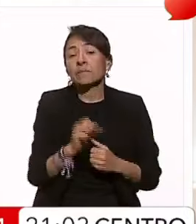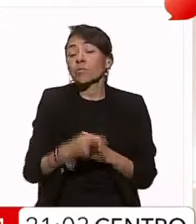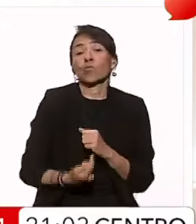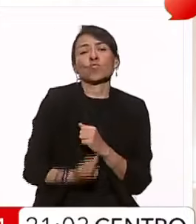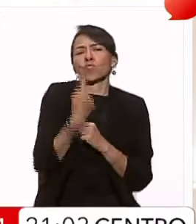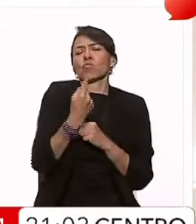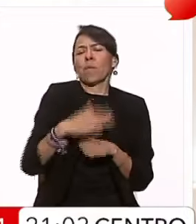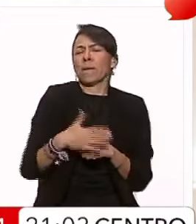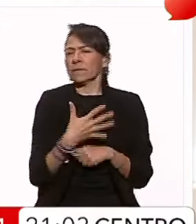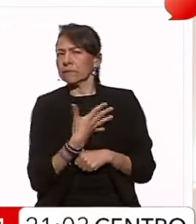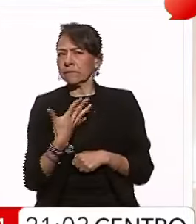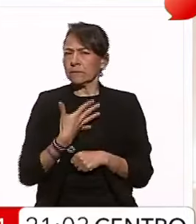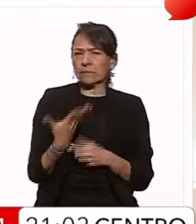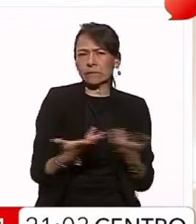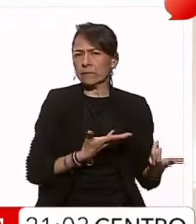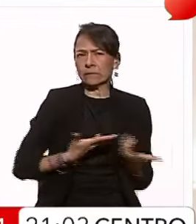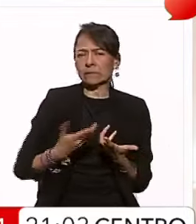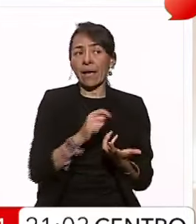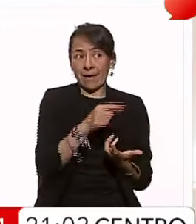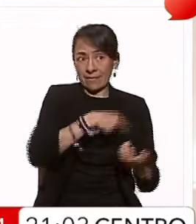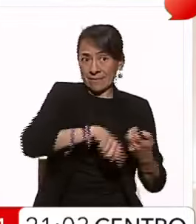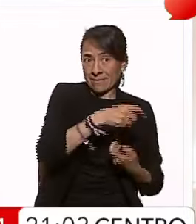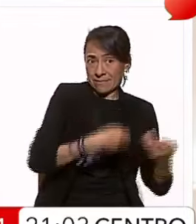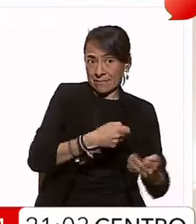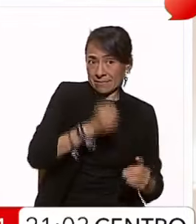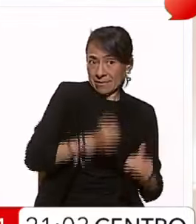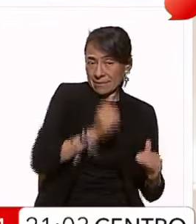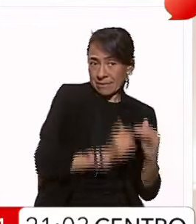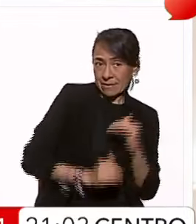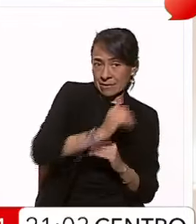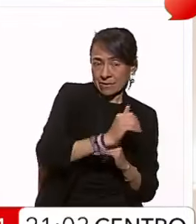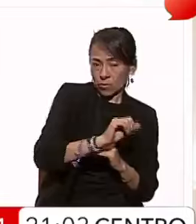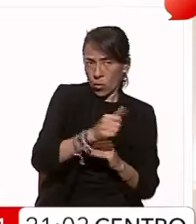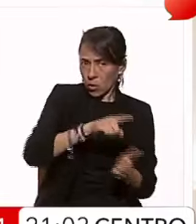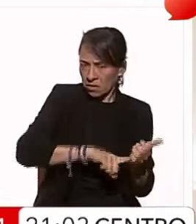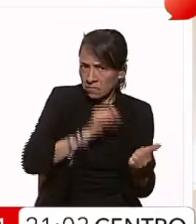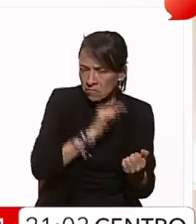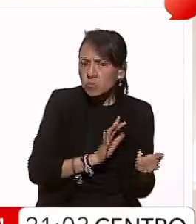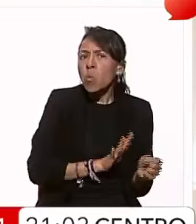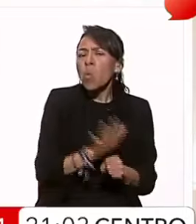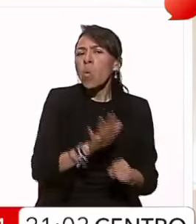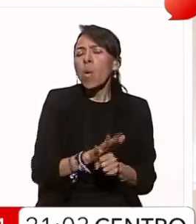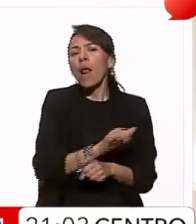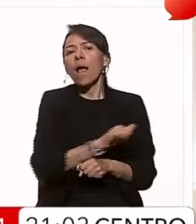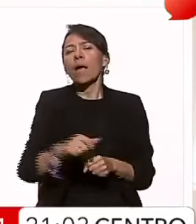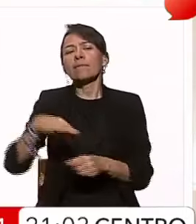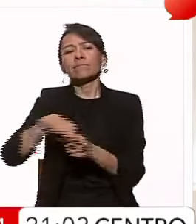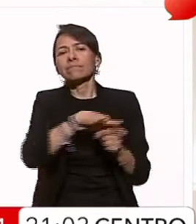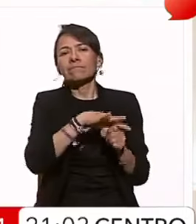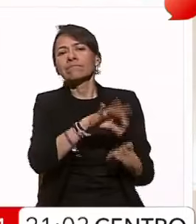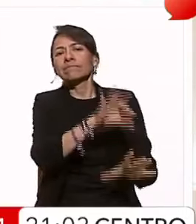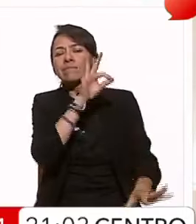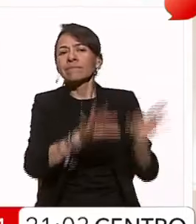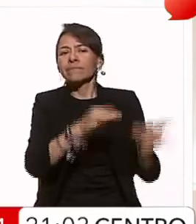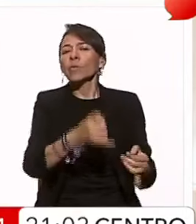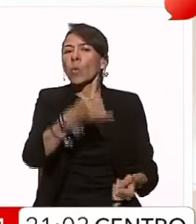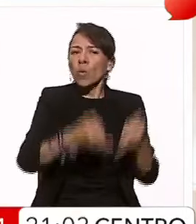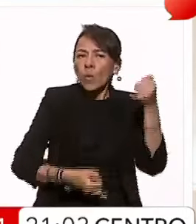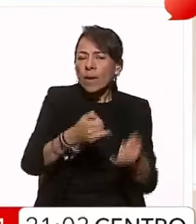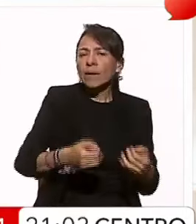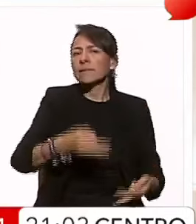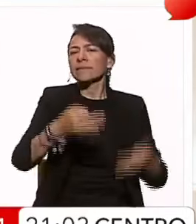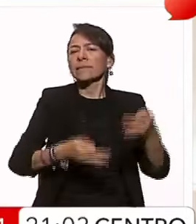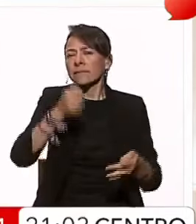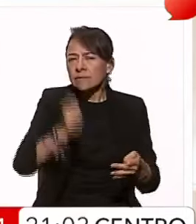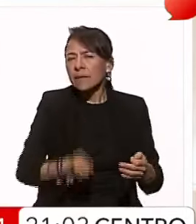contraste generó inclusive entre los ministros de la corte fue el que se refiere a la elección Popular de jueces magistrados y ministros hubo